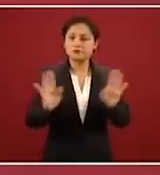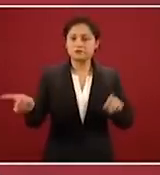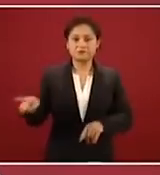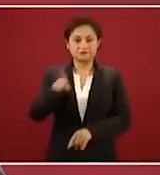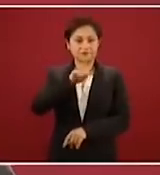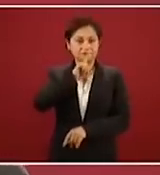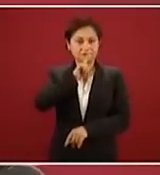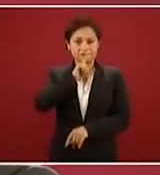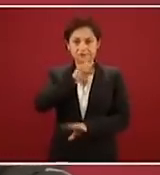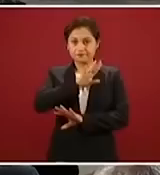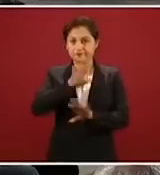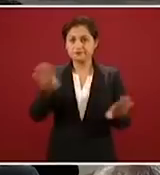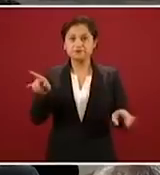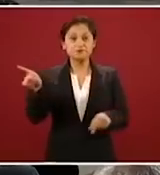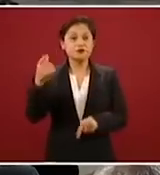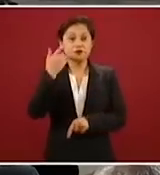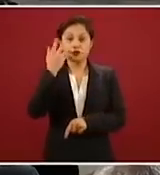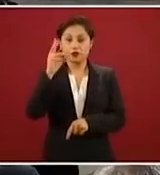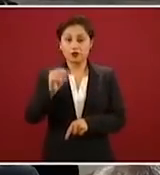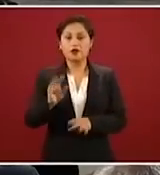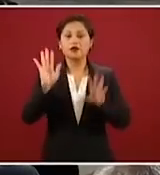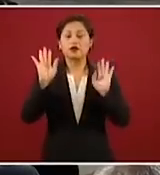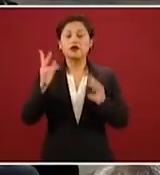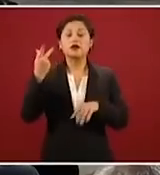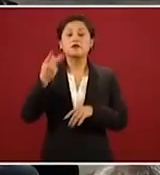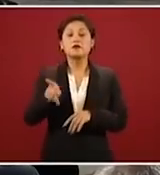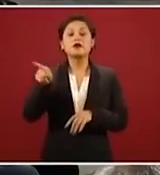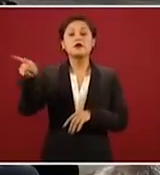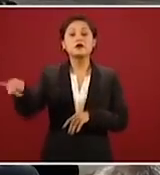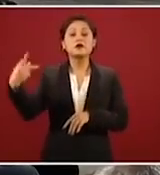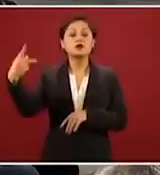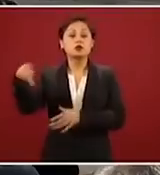los boletos se los quiere entregar al gobierno,